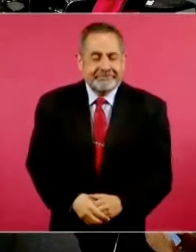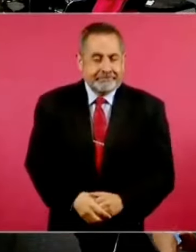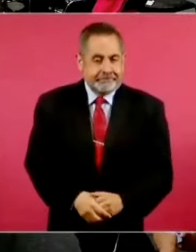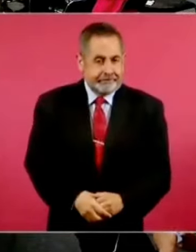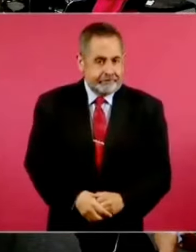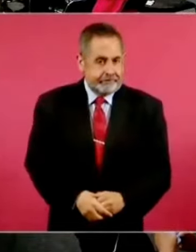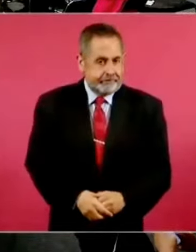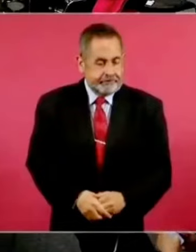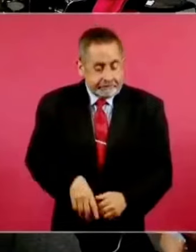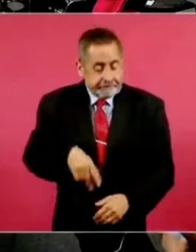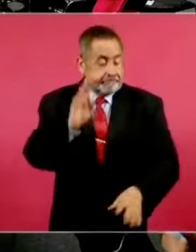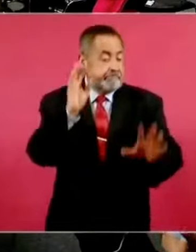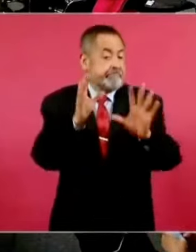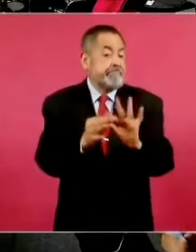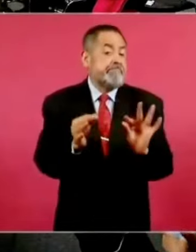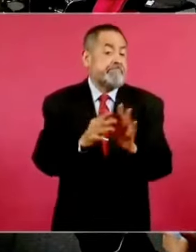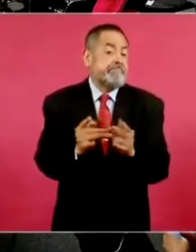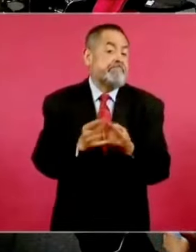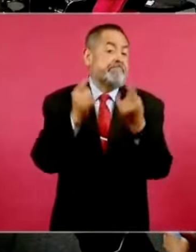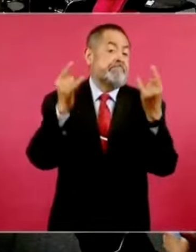si yo les contara,